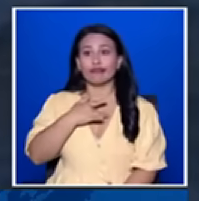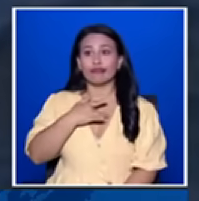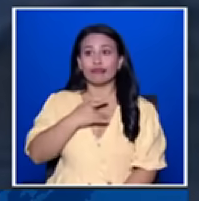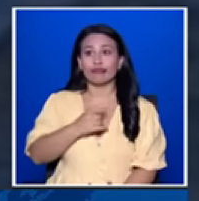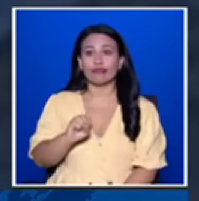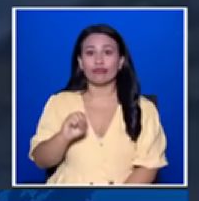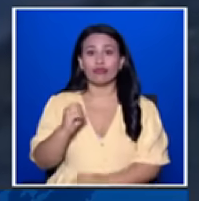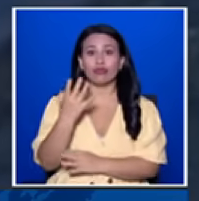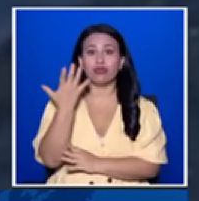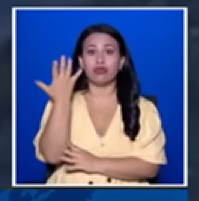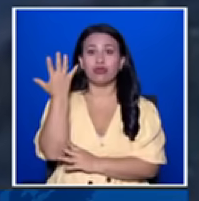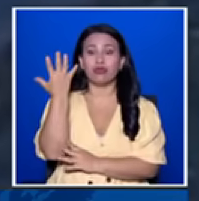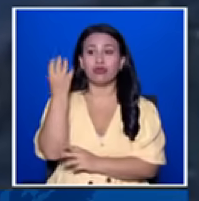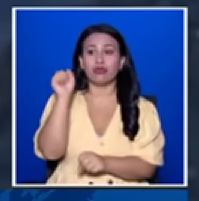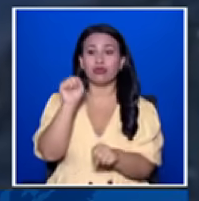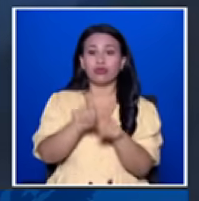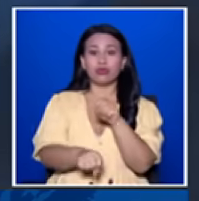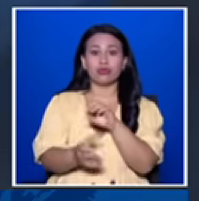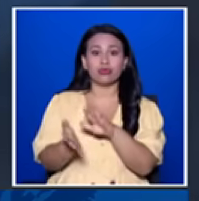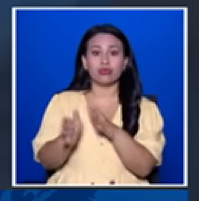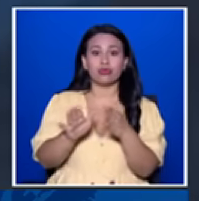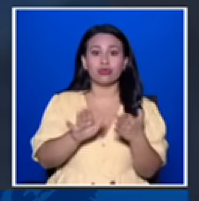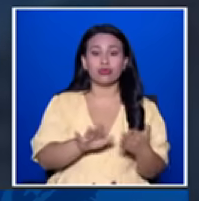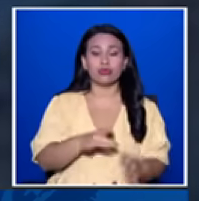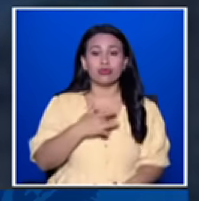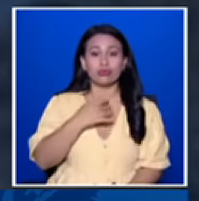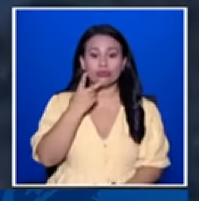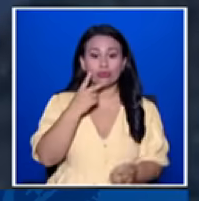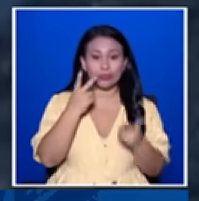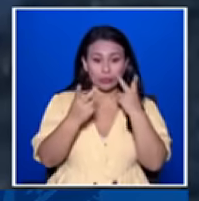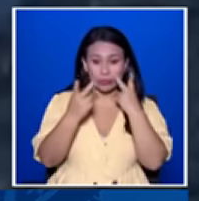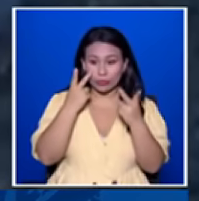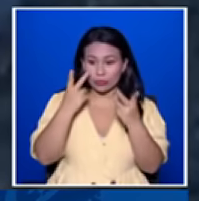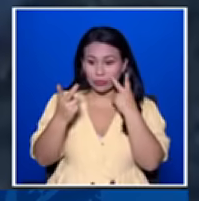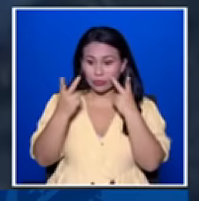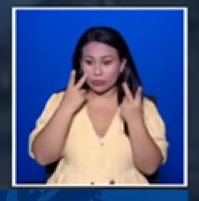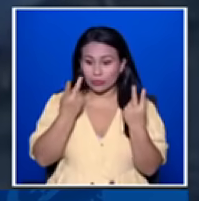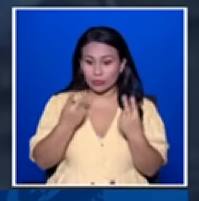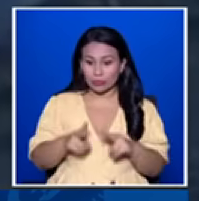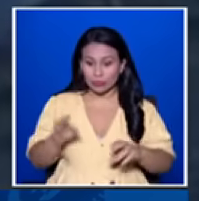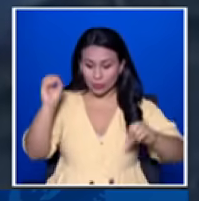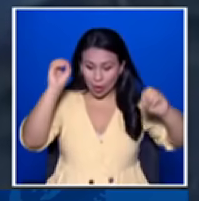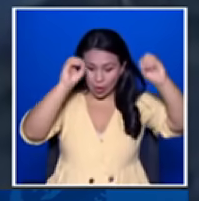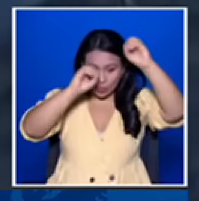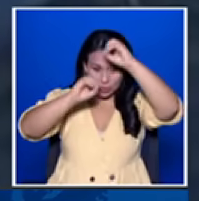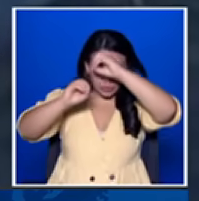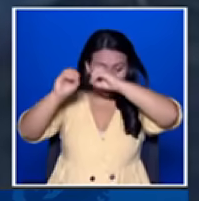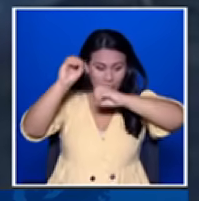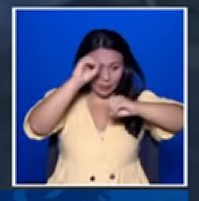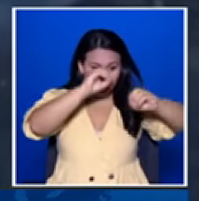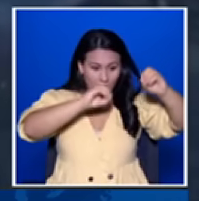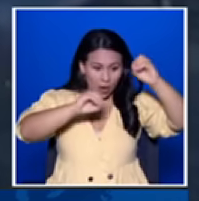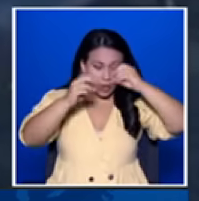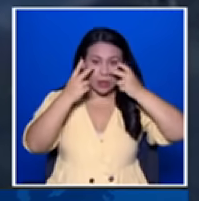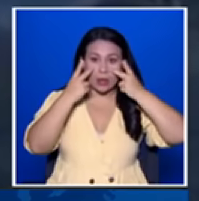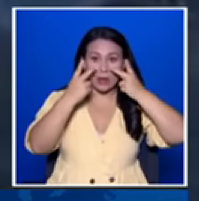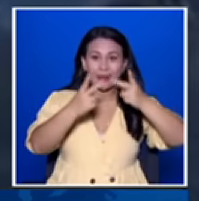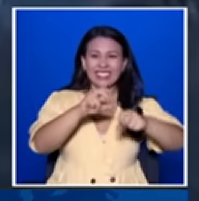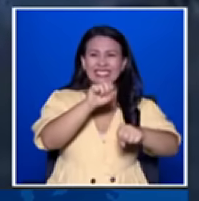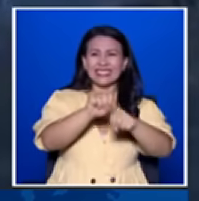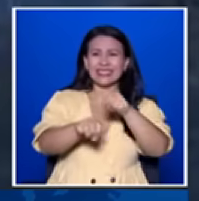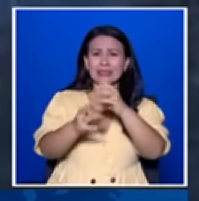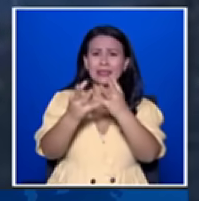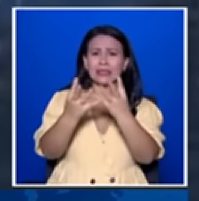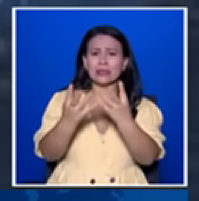y fauna destruida, es la muerte que se nos puede observar en todas las imágenes que les mostramos,